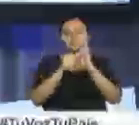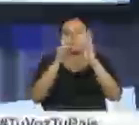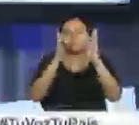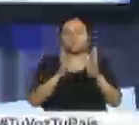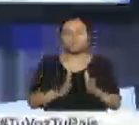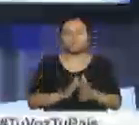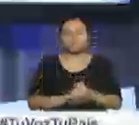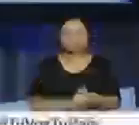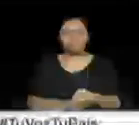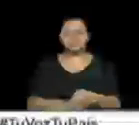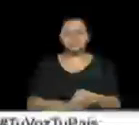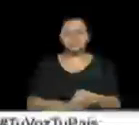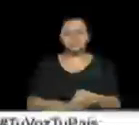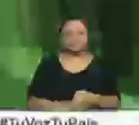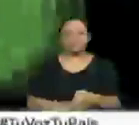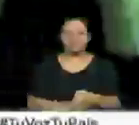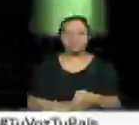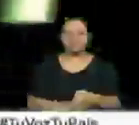ciudadana.